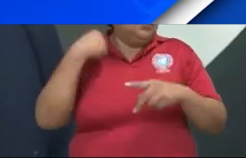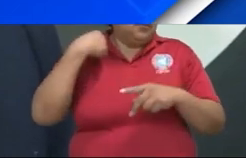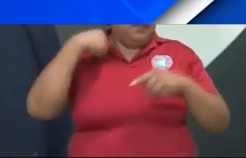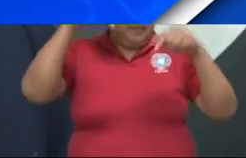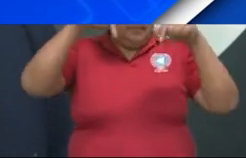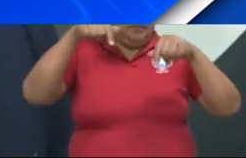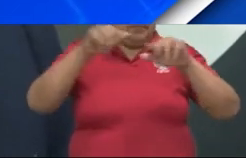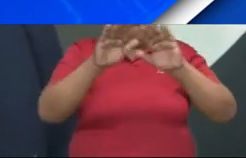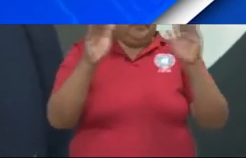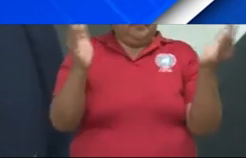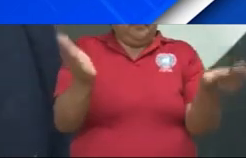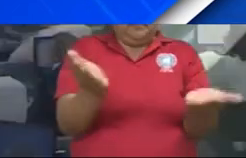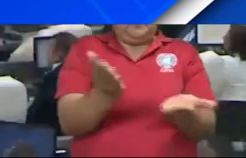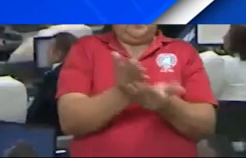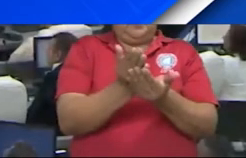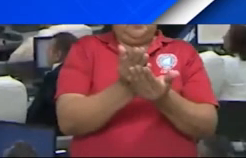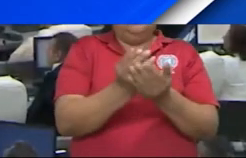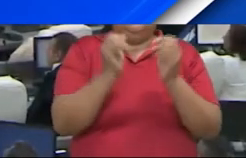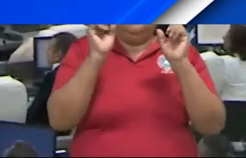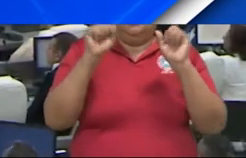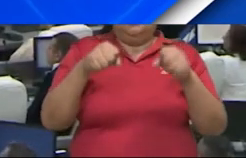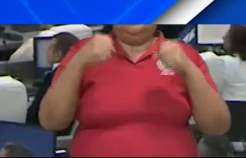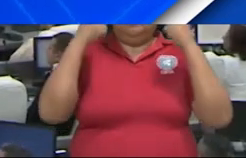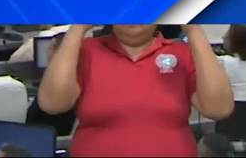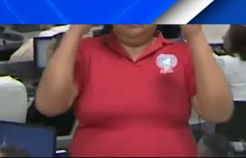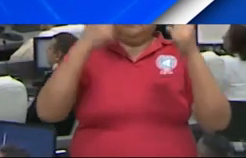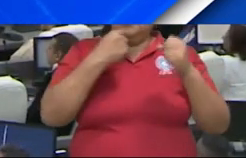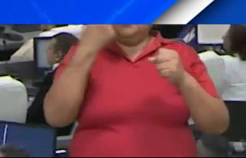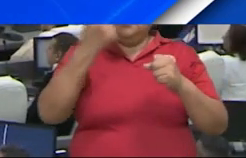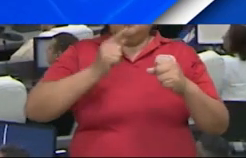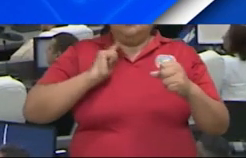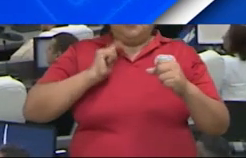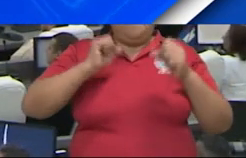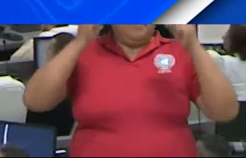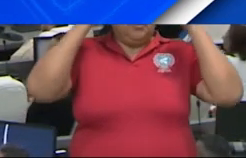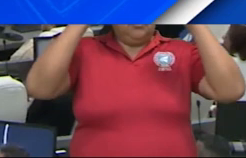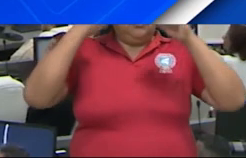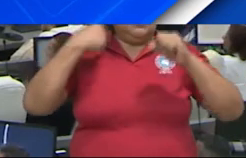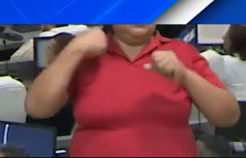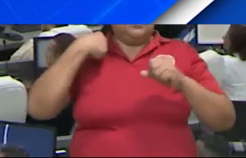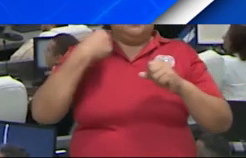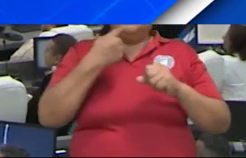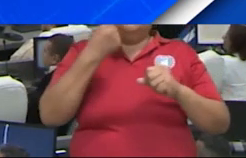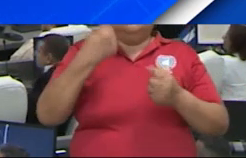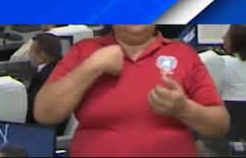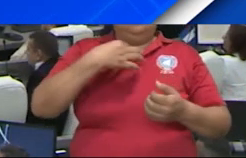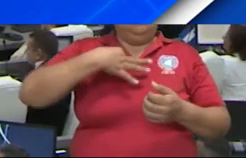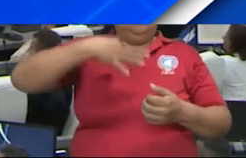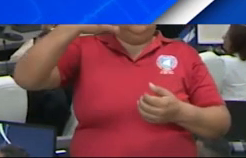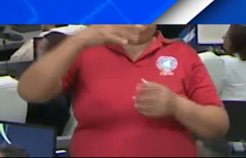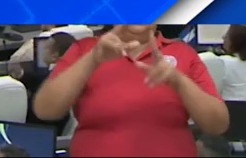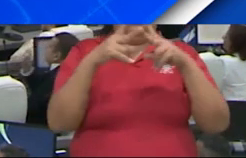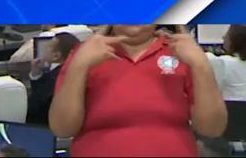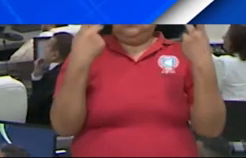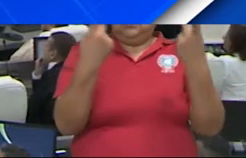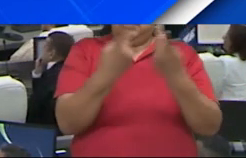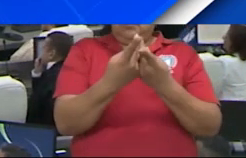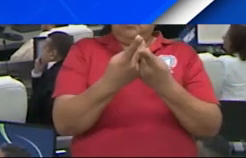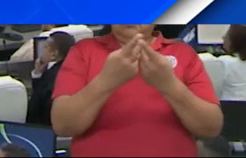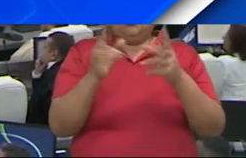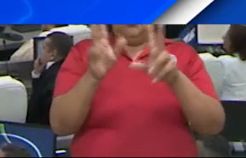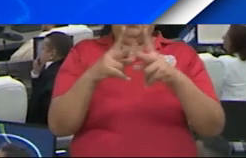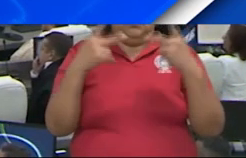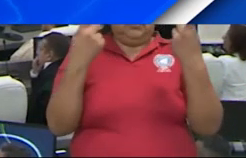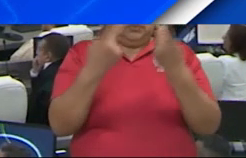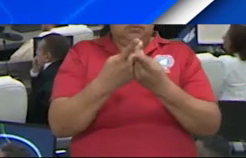este mundo lo que vencerá y quien tendrá la victoria será la voluntad de los